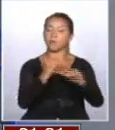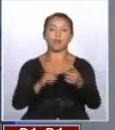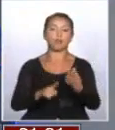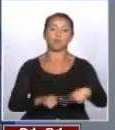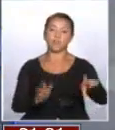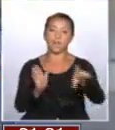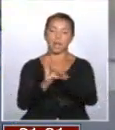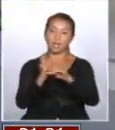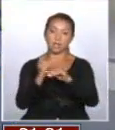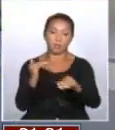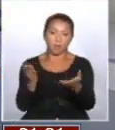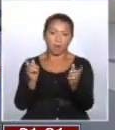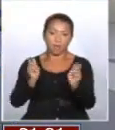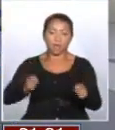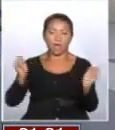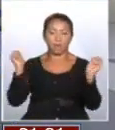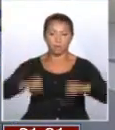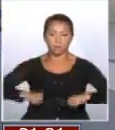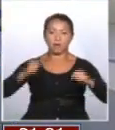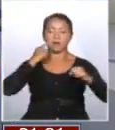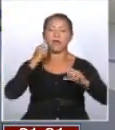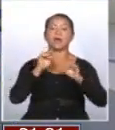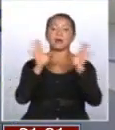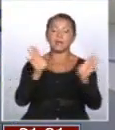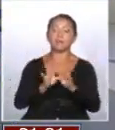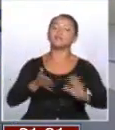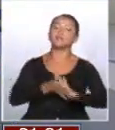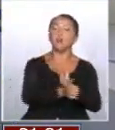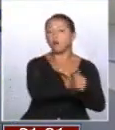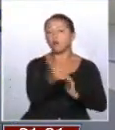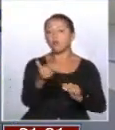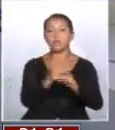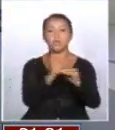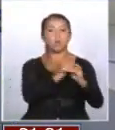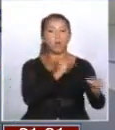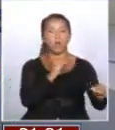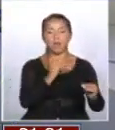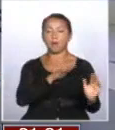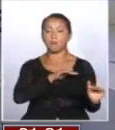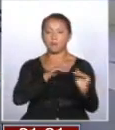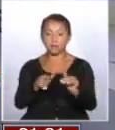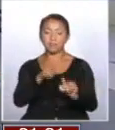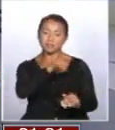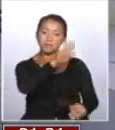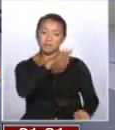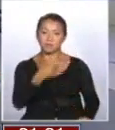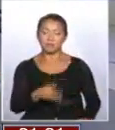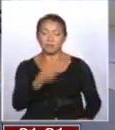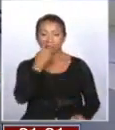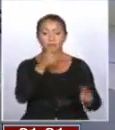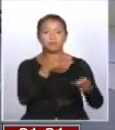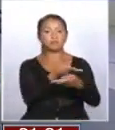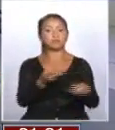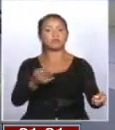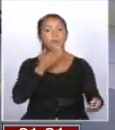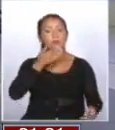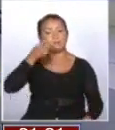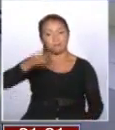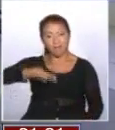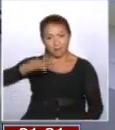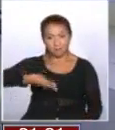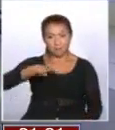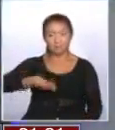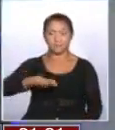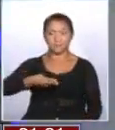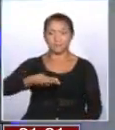ley. ¿Habría apoyo transversal para apoyarlo? Es que eso es lo más importante y eso lo vamos a ver públicamente a partir del martes.